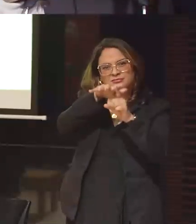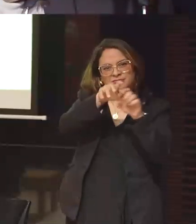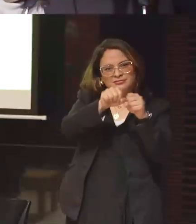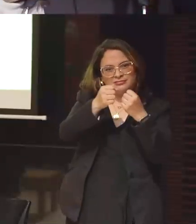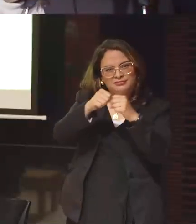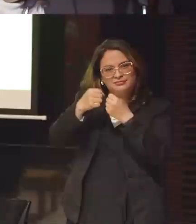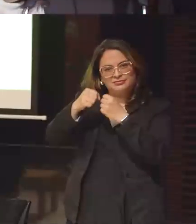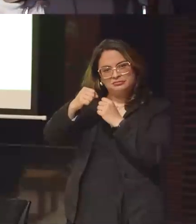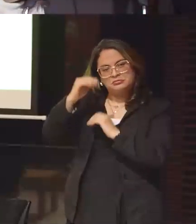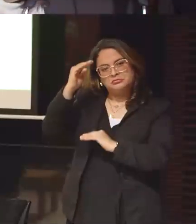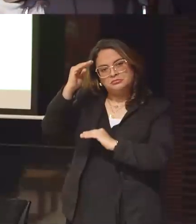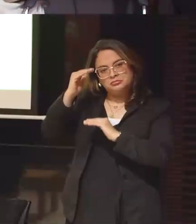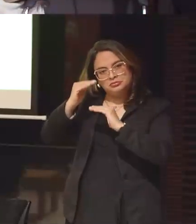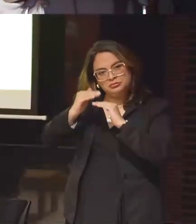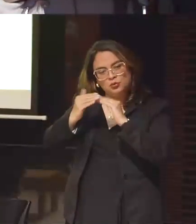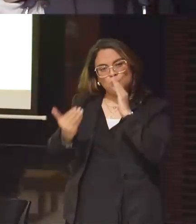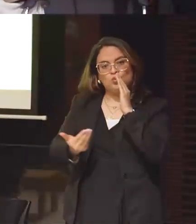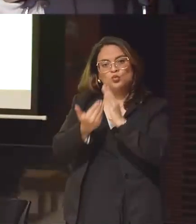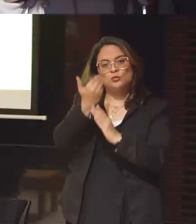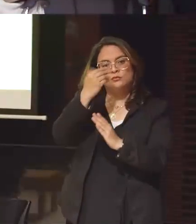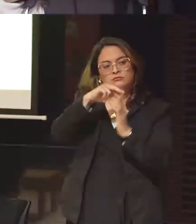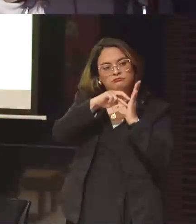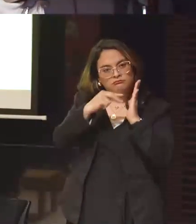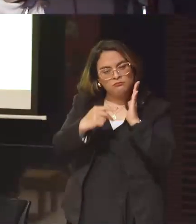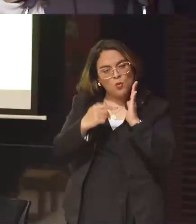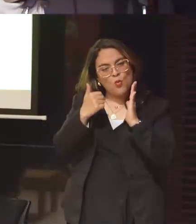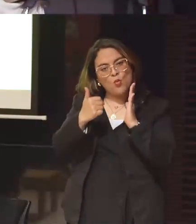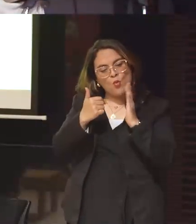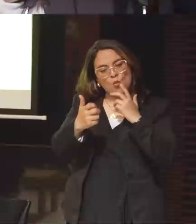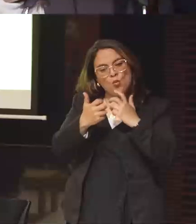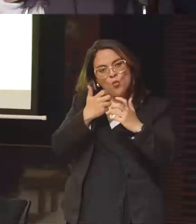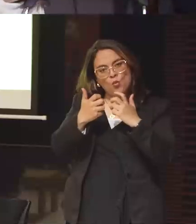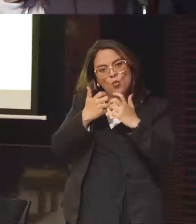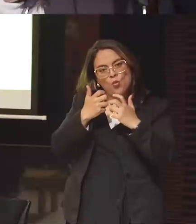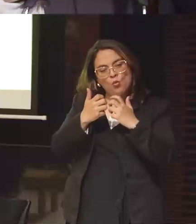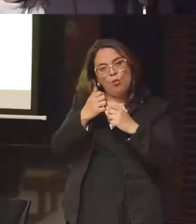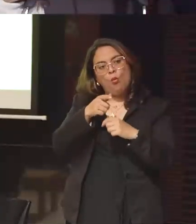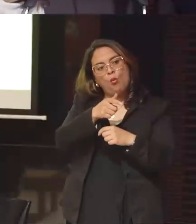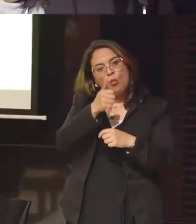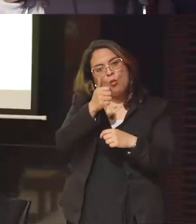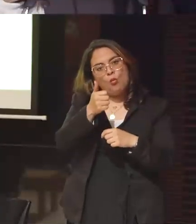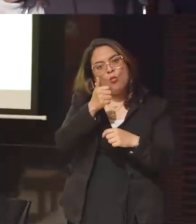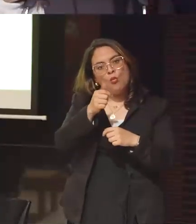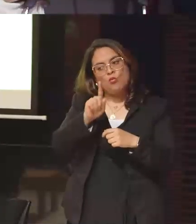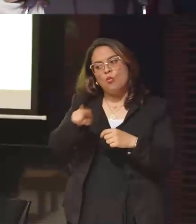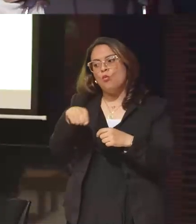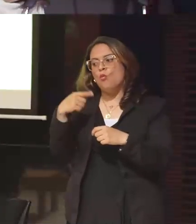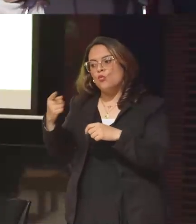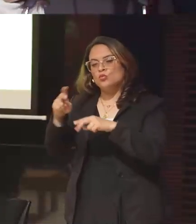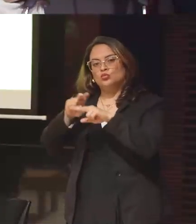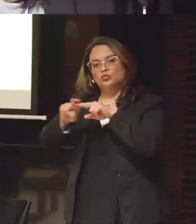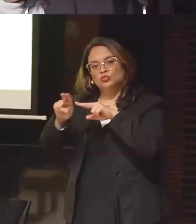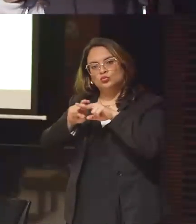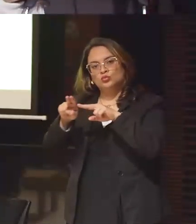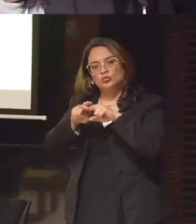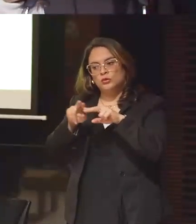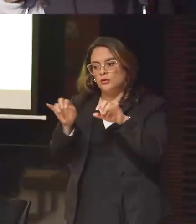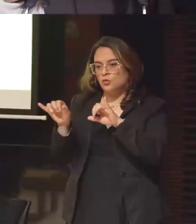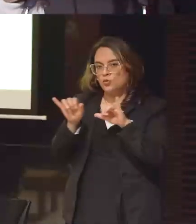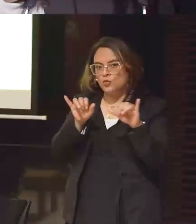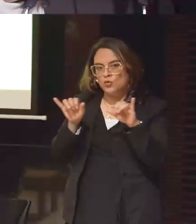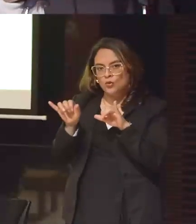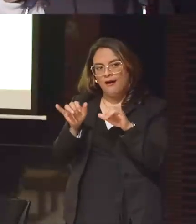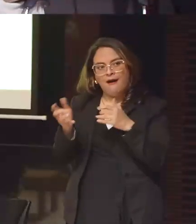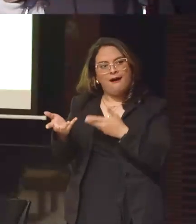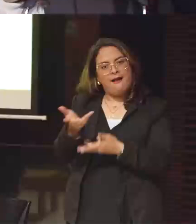el cupo y en la forma en que funciona el sistema. Entonces aquí van a salir unos pares orgullosos a hablar de repente con otros